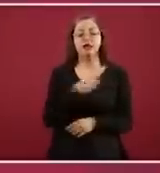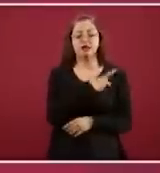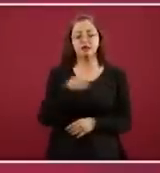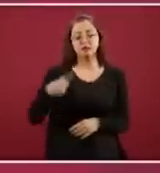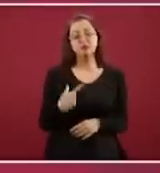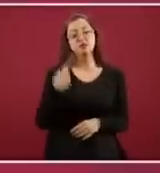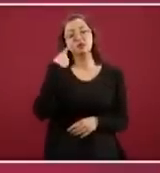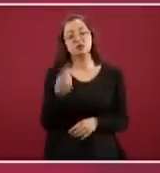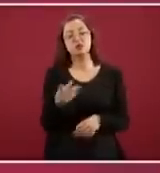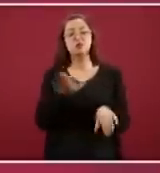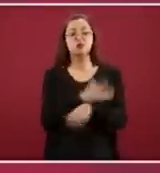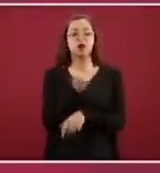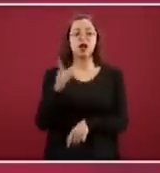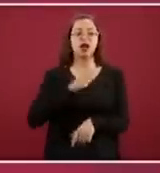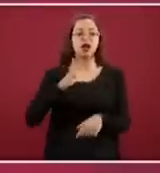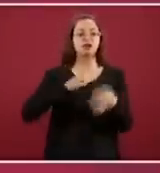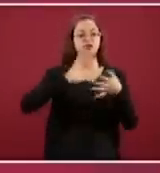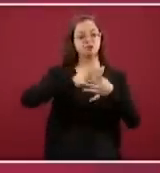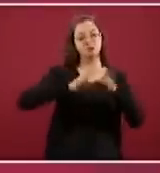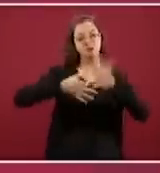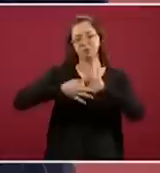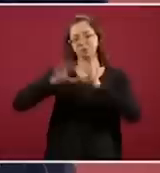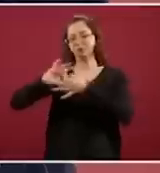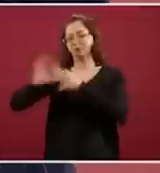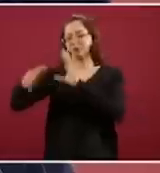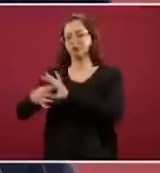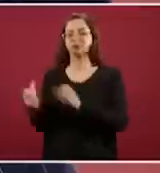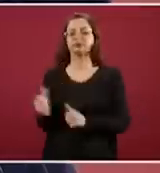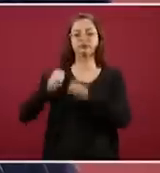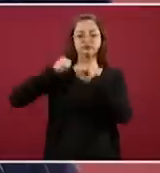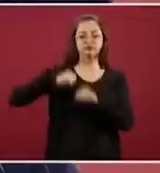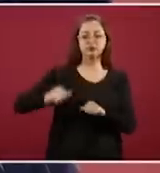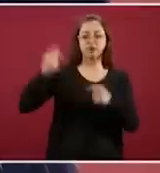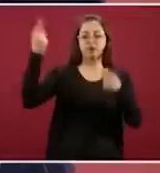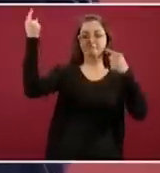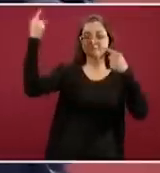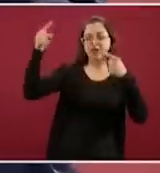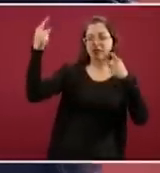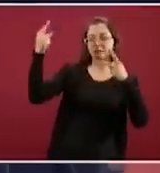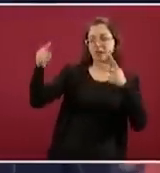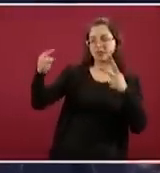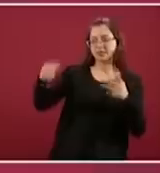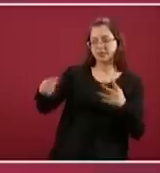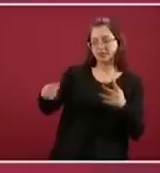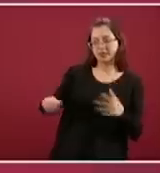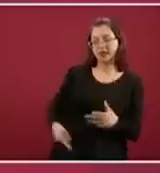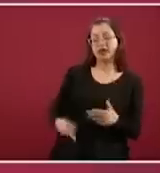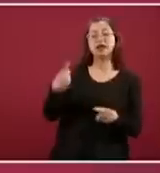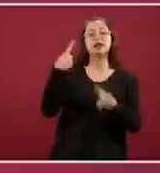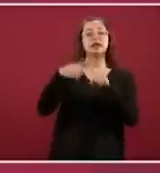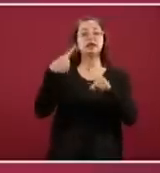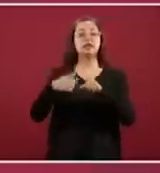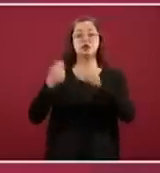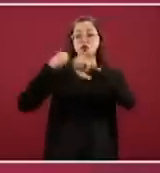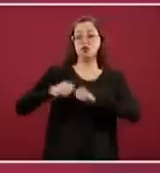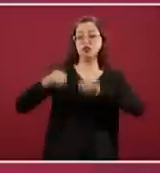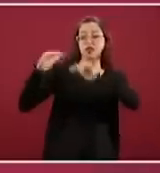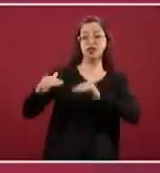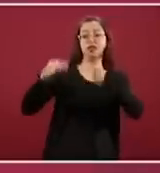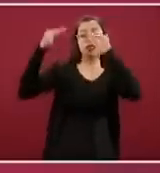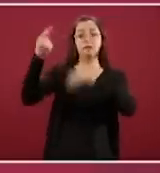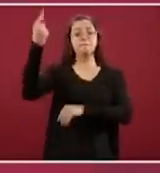cadenas también, ¿no? O sea, de mandos. ¿Sí? ¿Quién dio la orden arriba?